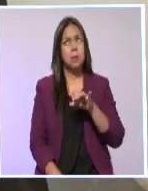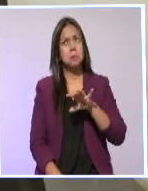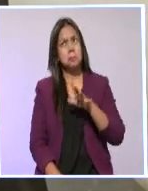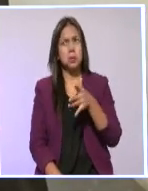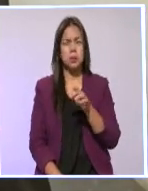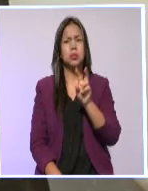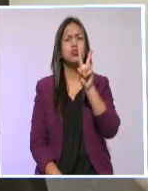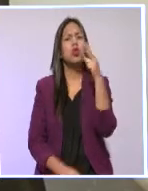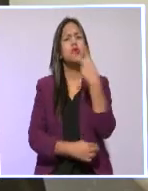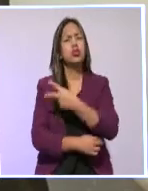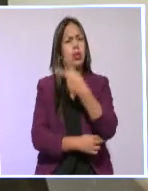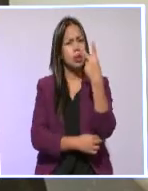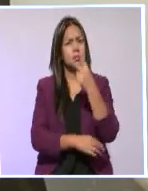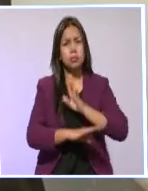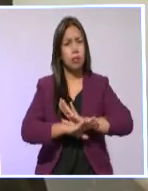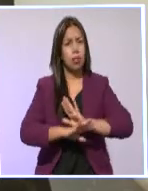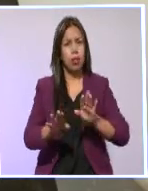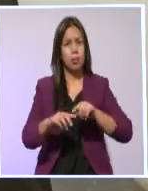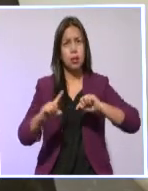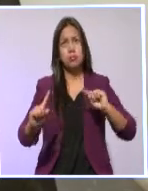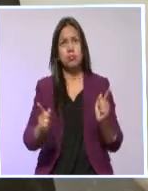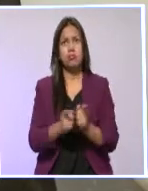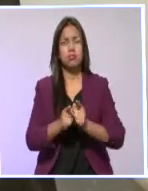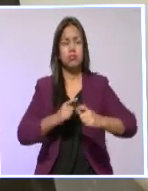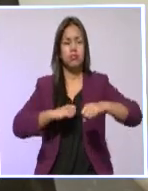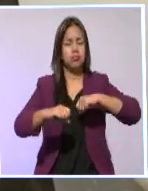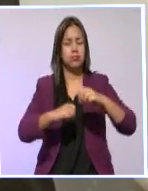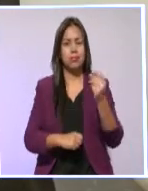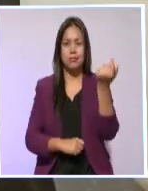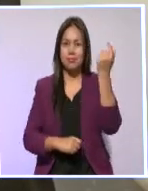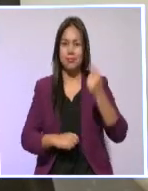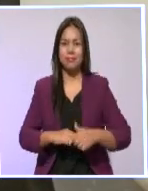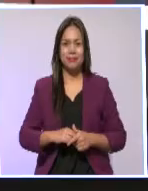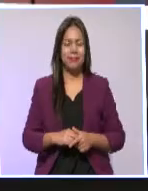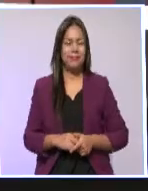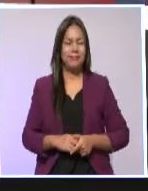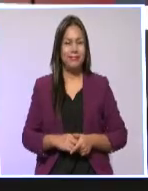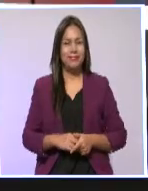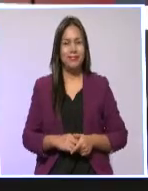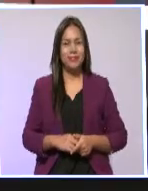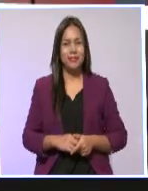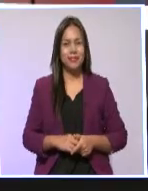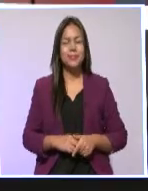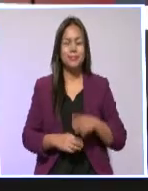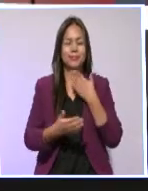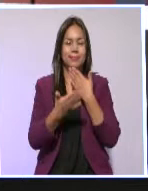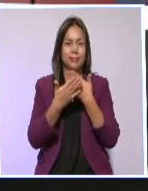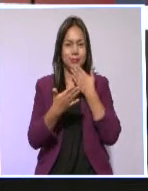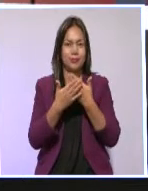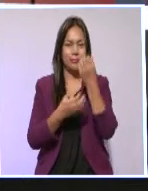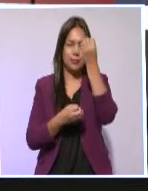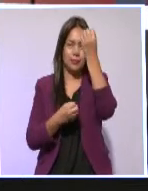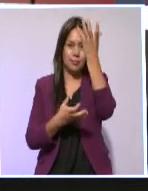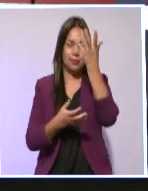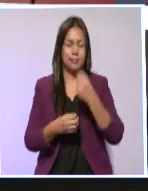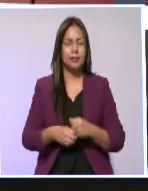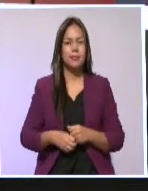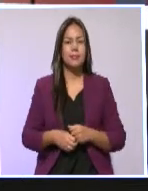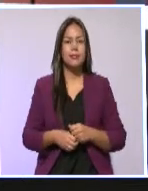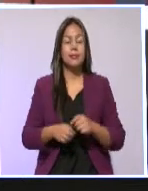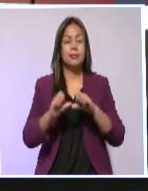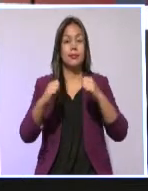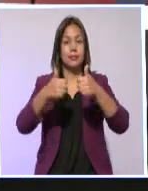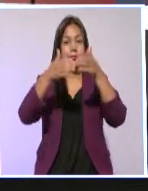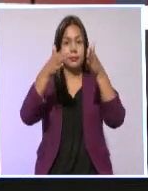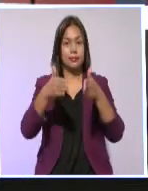se pretende que se agilice este tiempo. Hasta aquí el informe. Buenas tardes. Gracias, Karel, por la información. La asambleísta